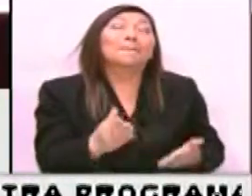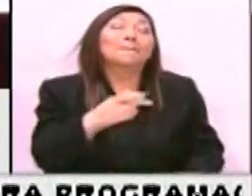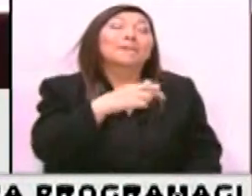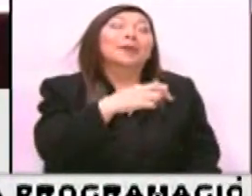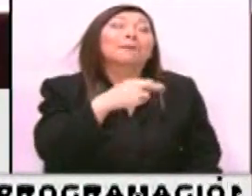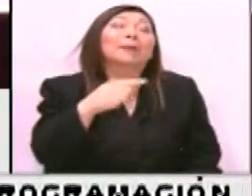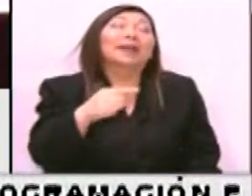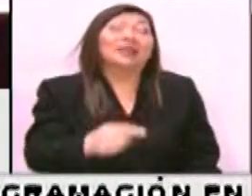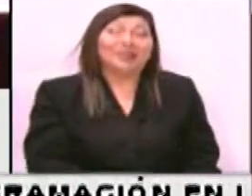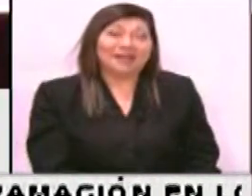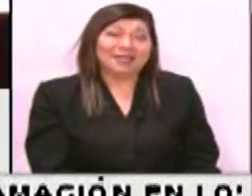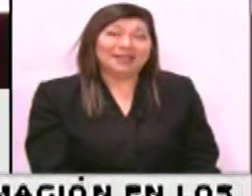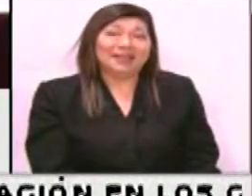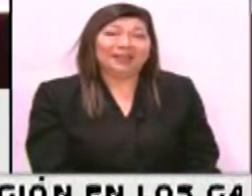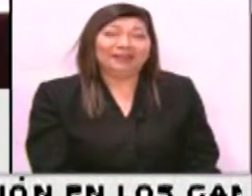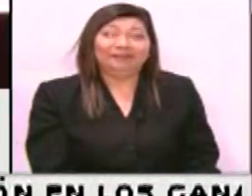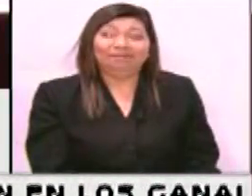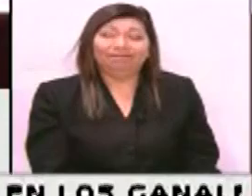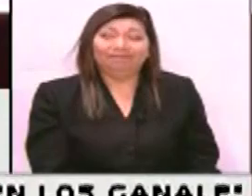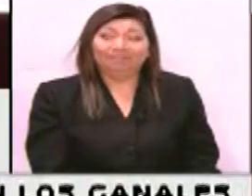Pablo Kuczynski